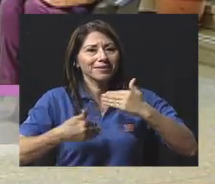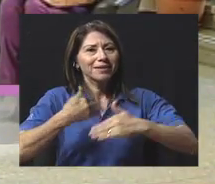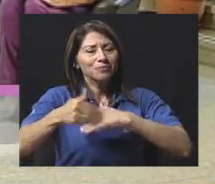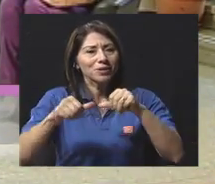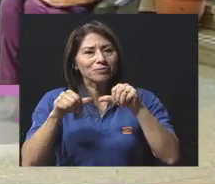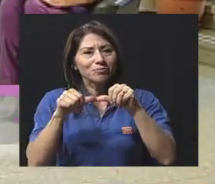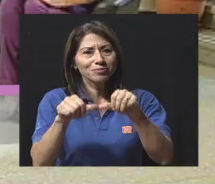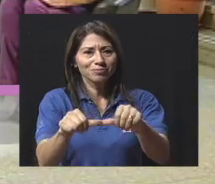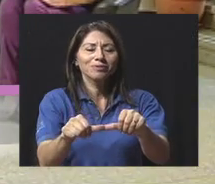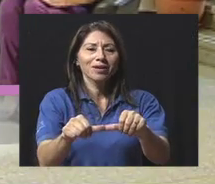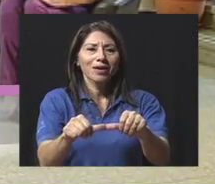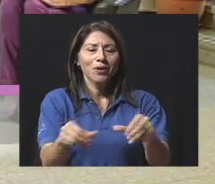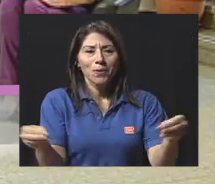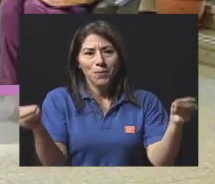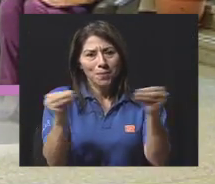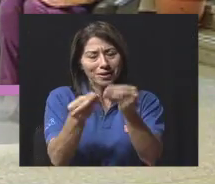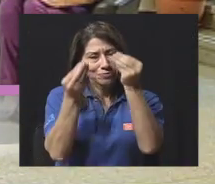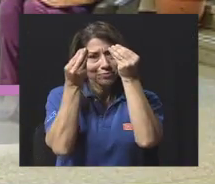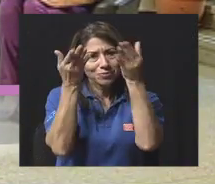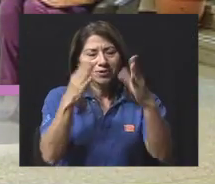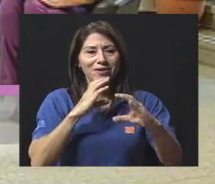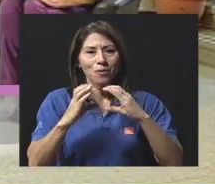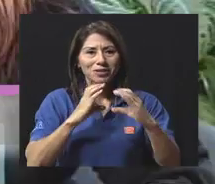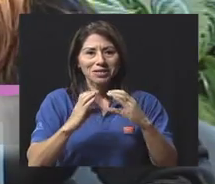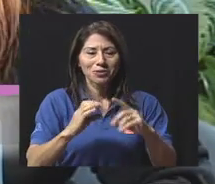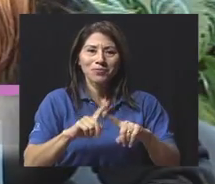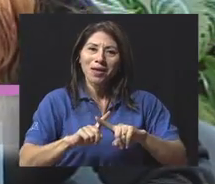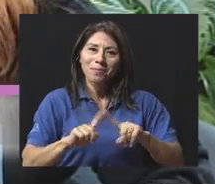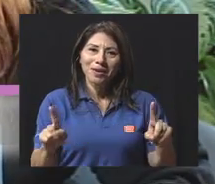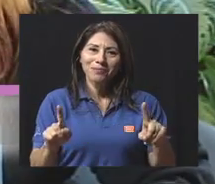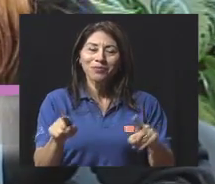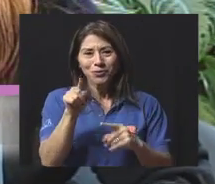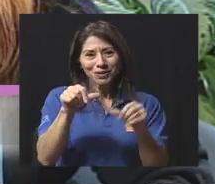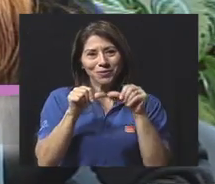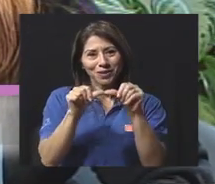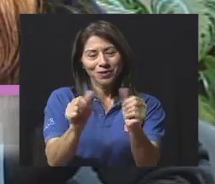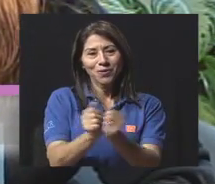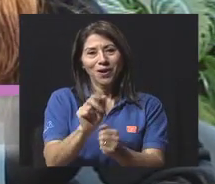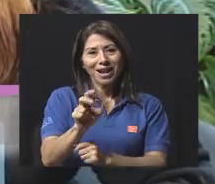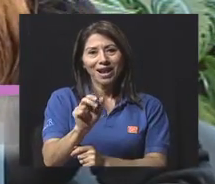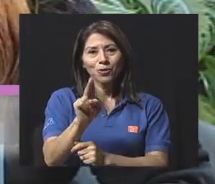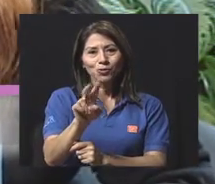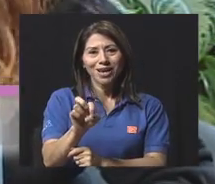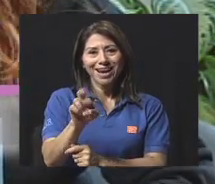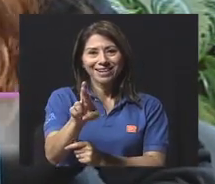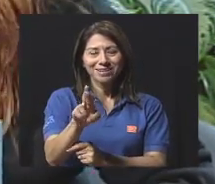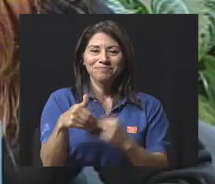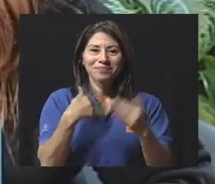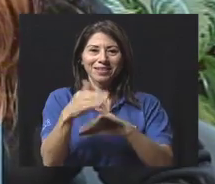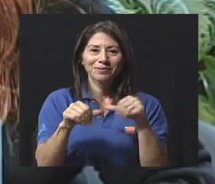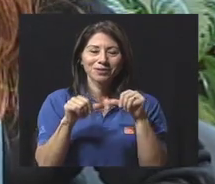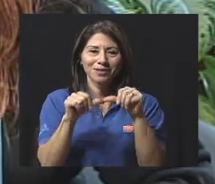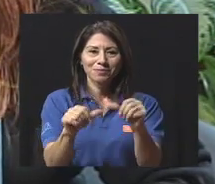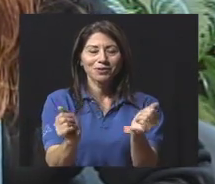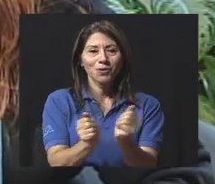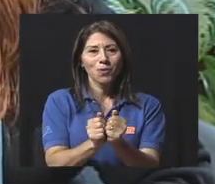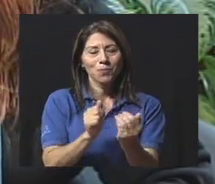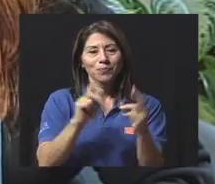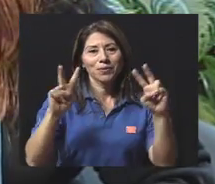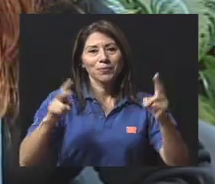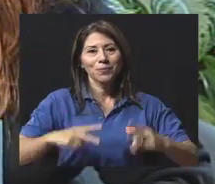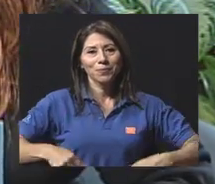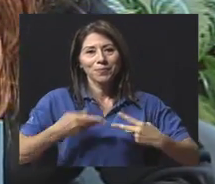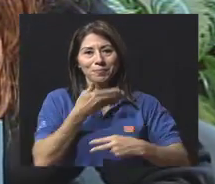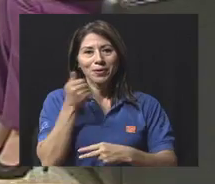usted Don olger para continuar con de esta conversación Pero por supuesto que usted sigue aquí en su canal ucr ya regresamos con más de